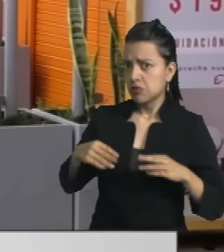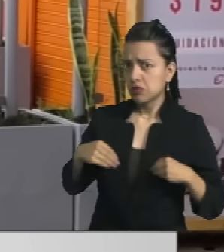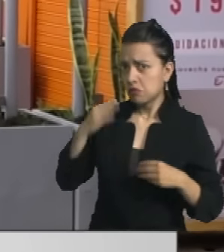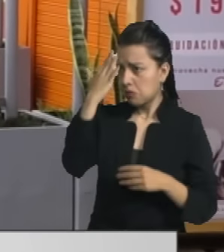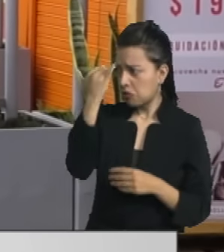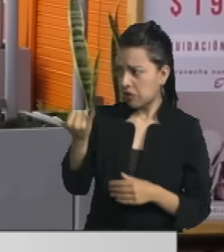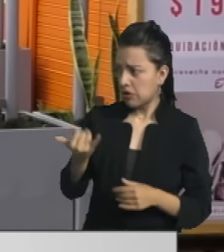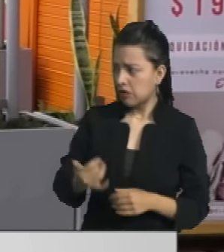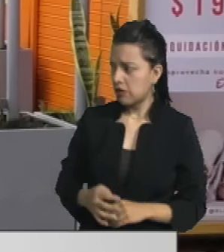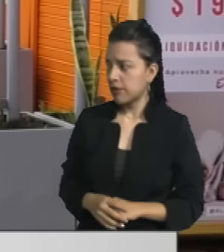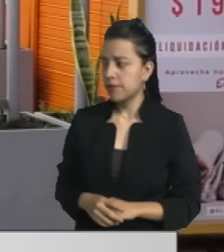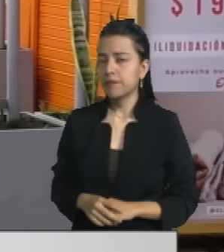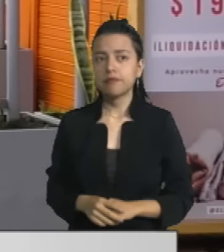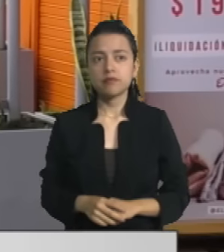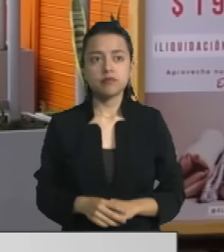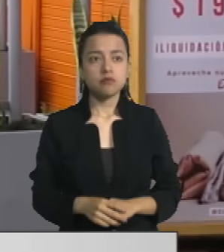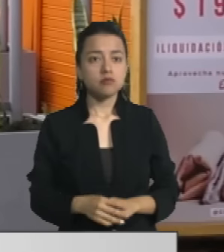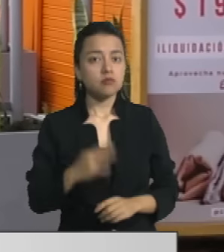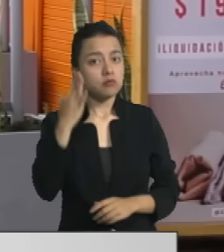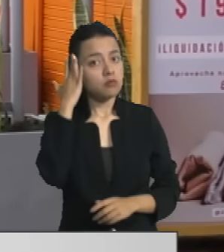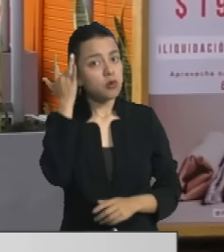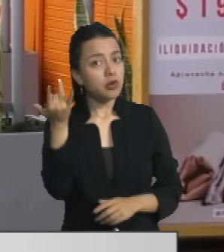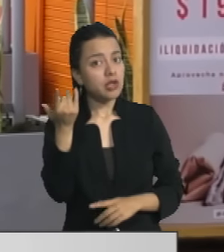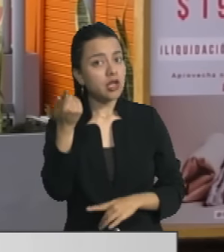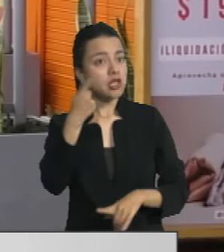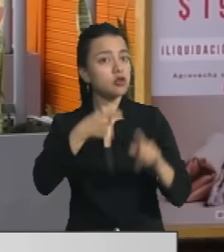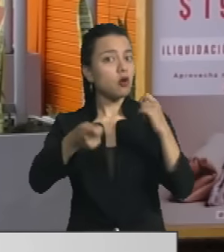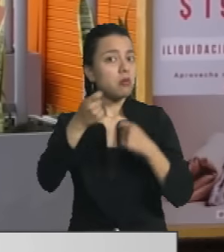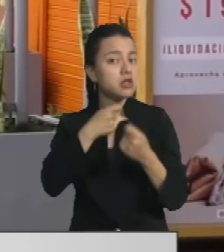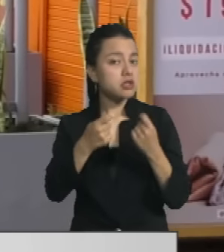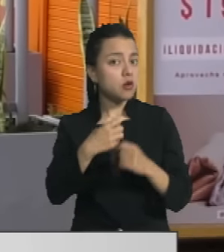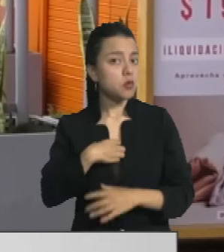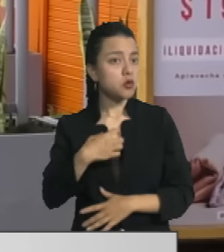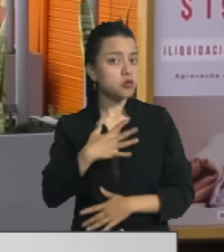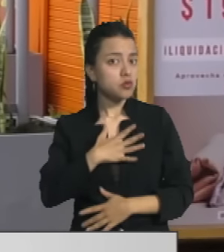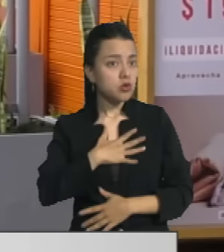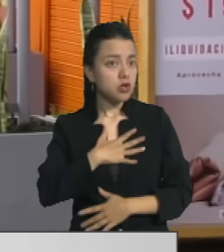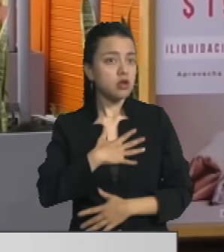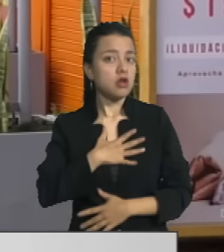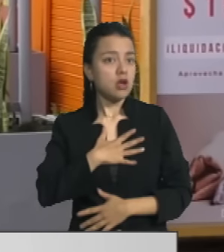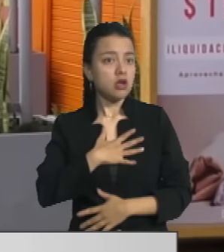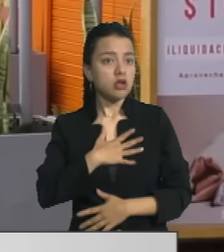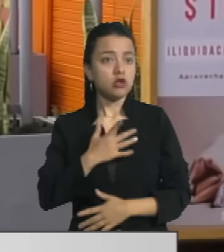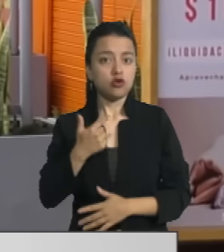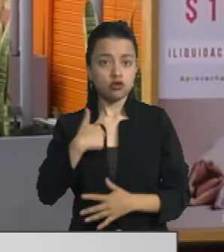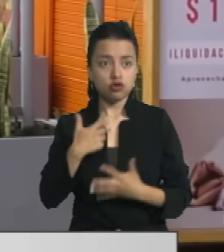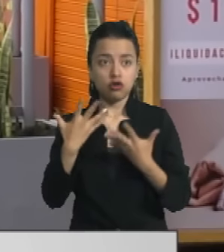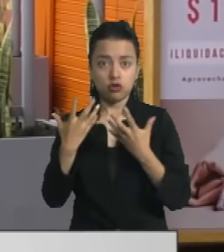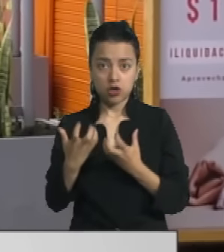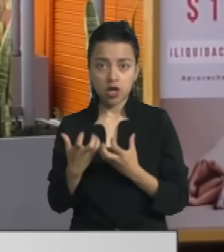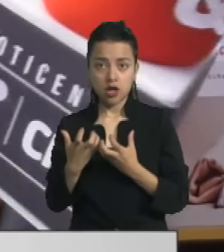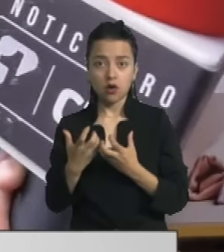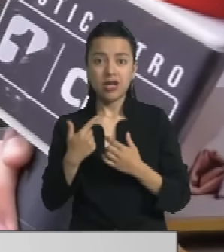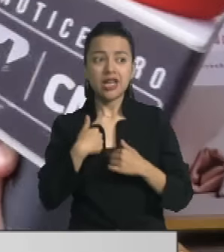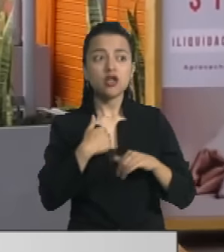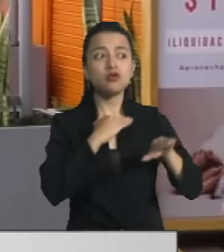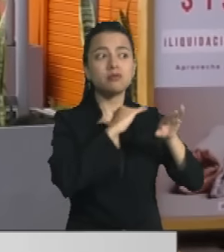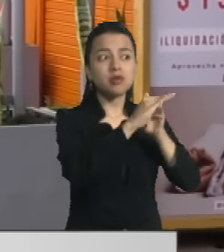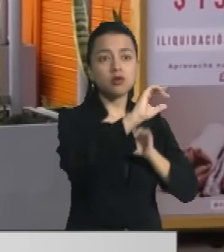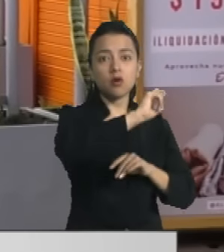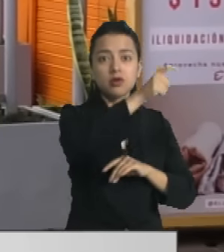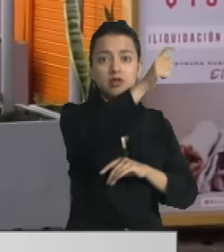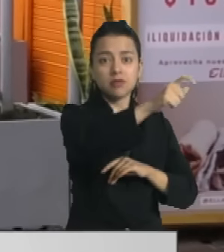esto Pues porque lo veo en una manera comercial me entiendes quiero referir personas y pues me pagan cuánto le